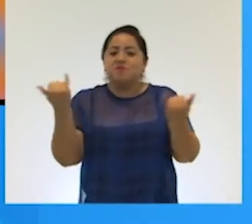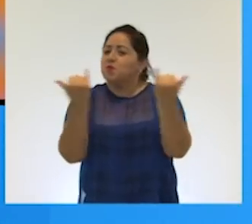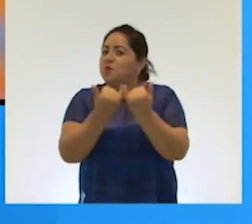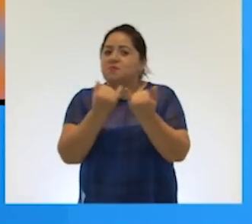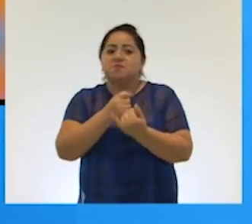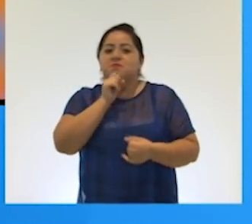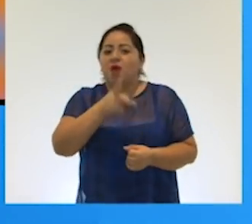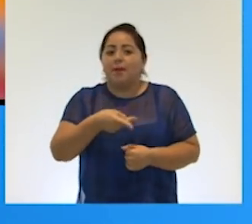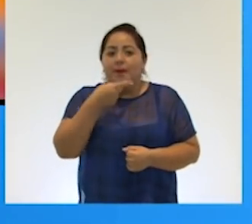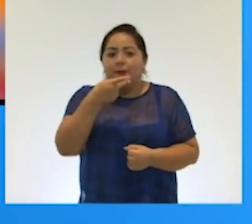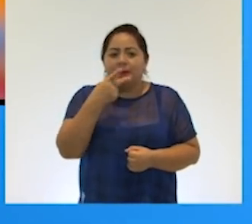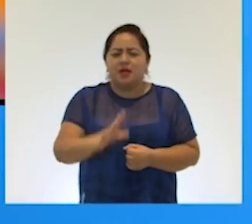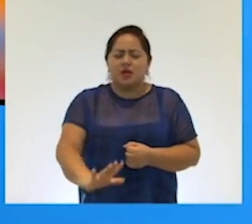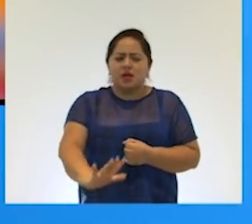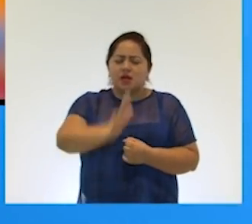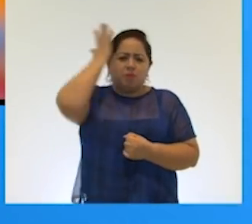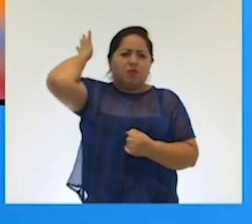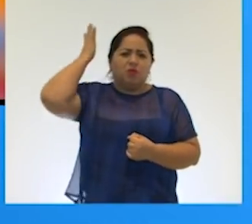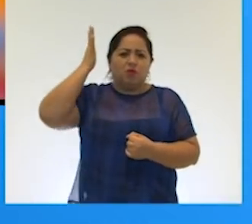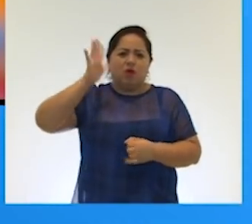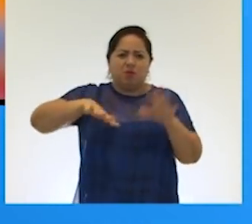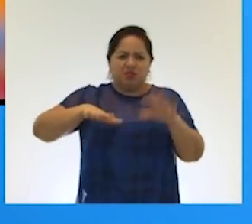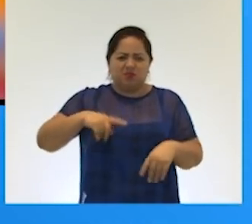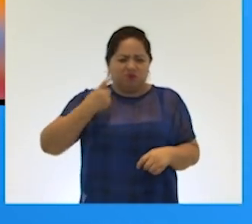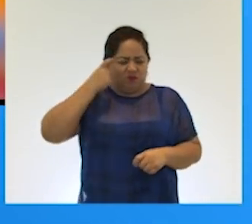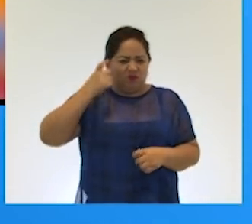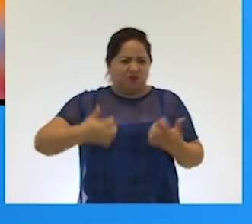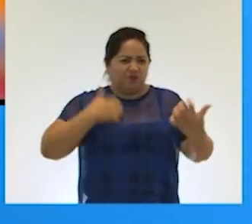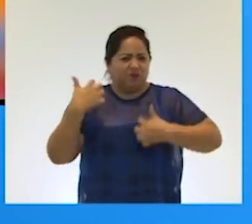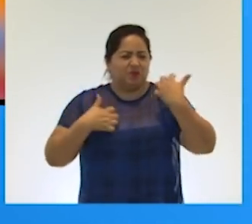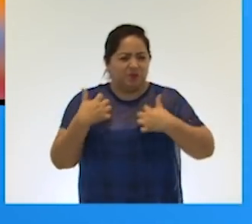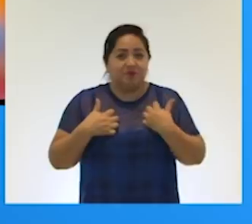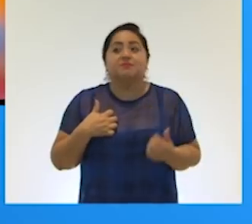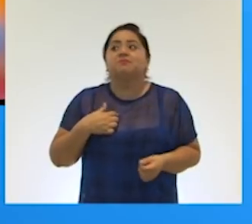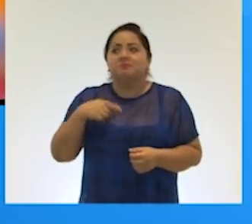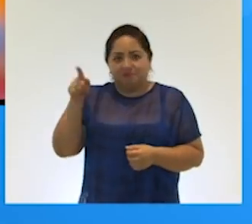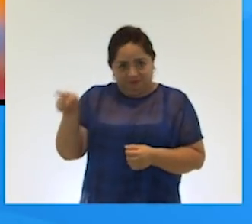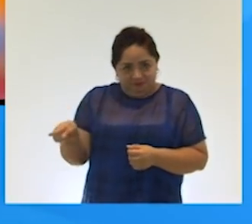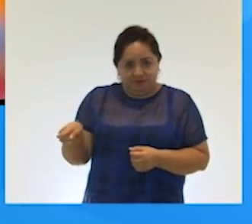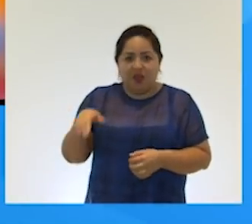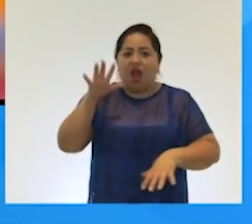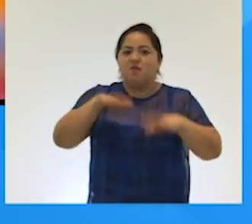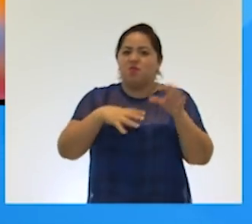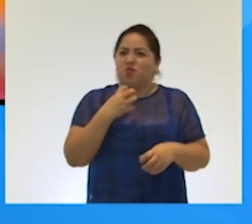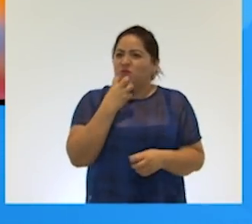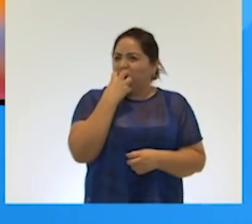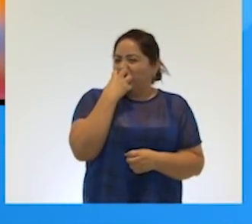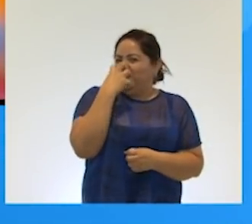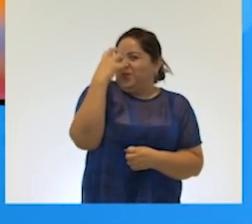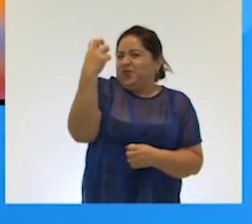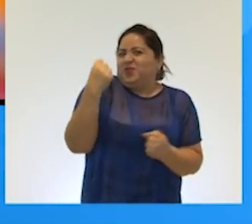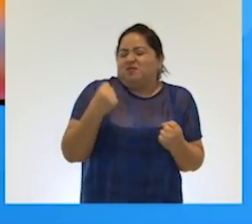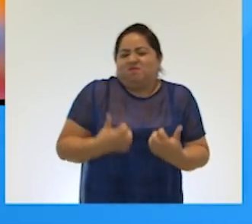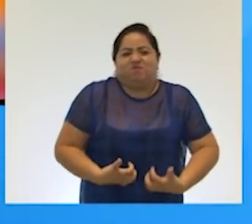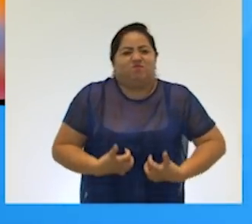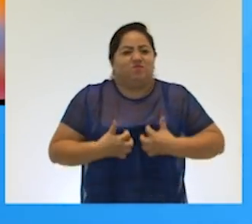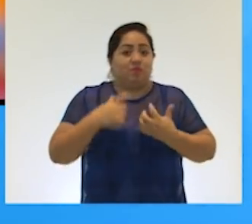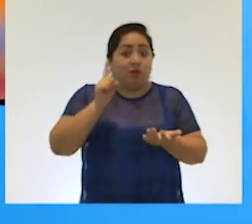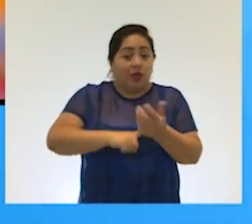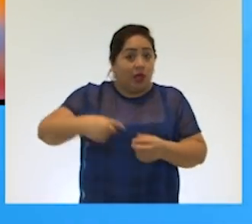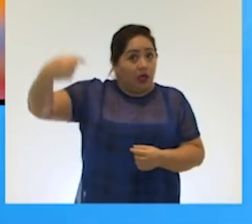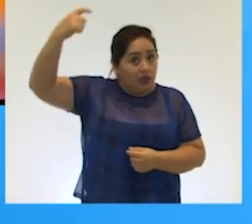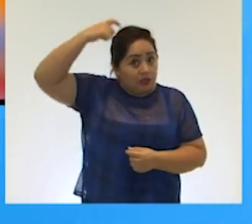También hablamos más rápido y más agresivamente. Y levantamos el tono de voz. Nuestro